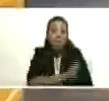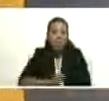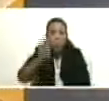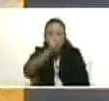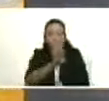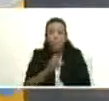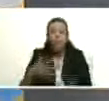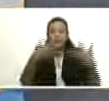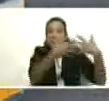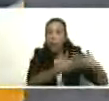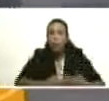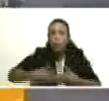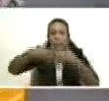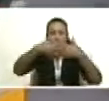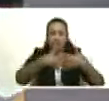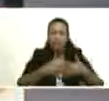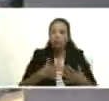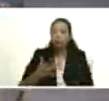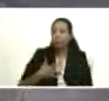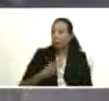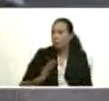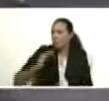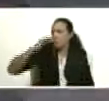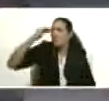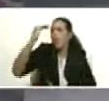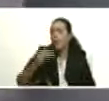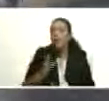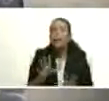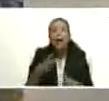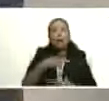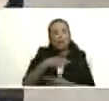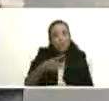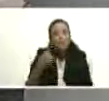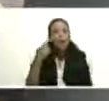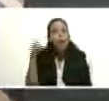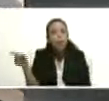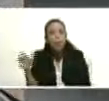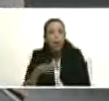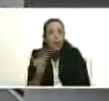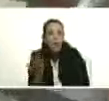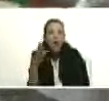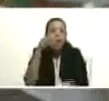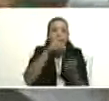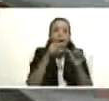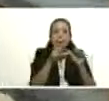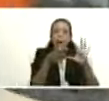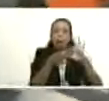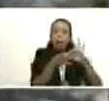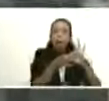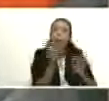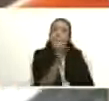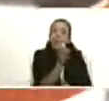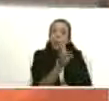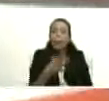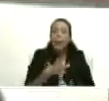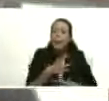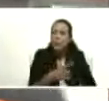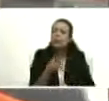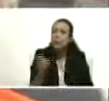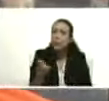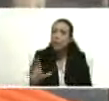sea. Y están muy interesados en Venezuela, muy, muy interesados en seguir colaborando